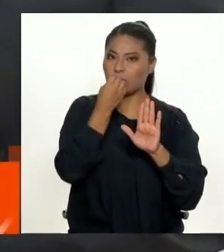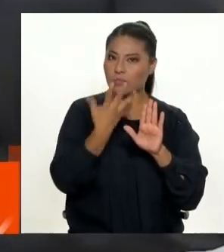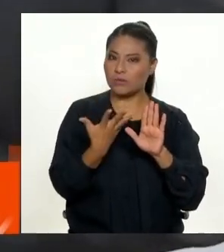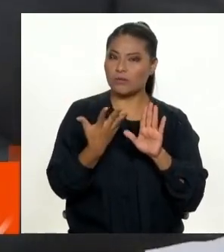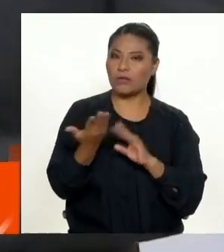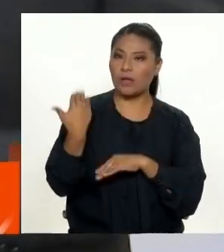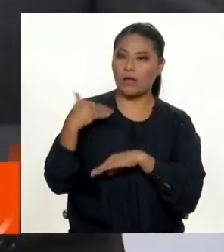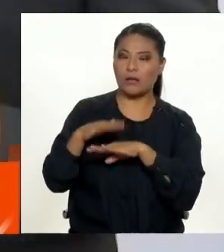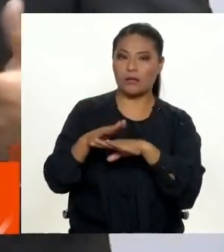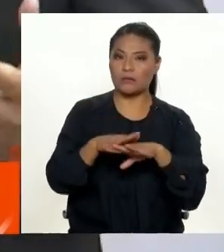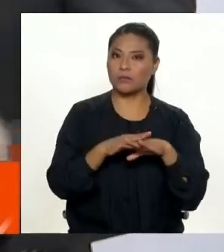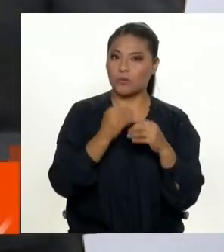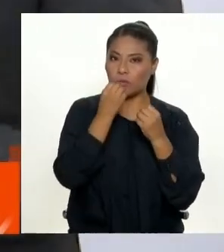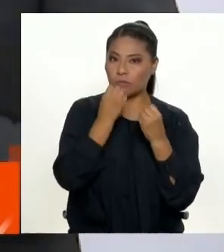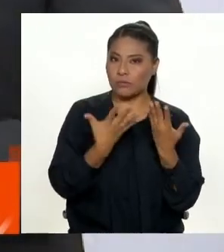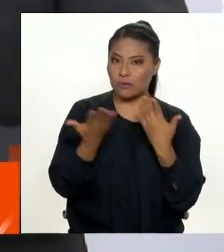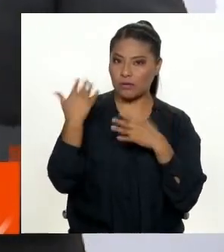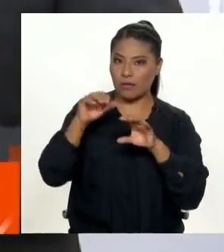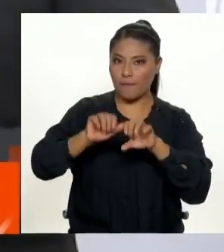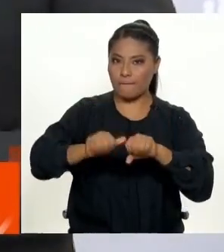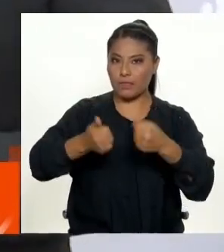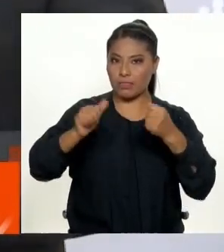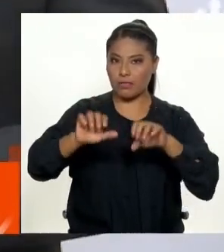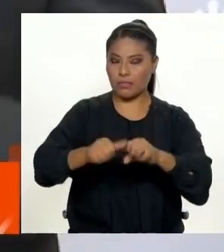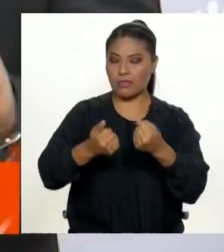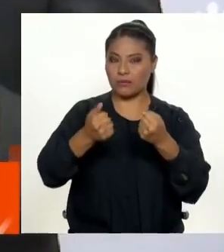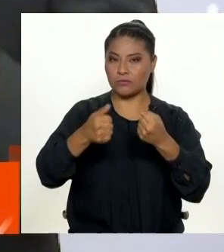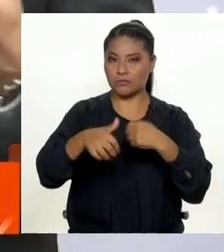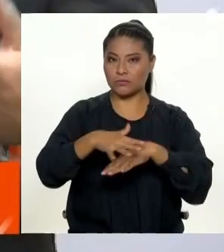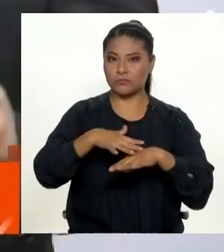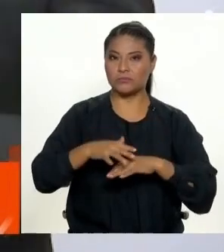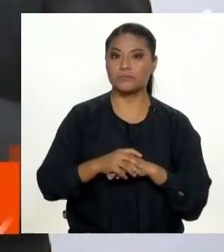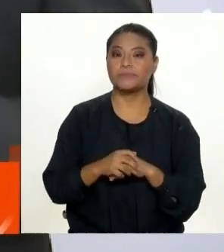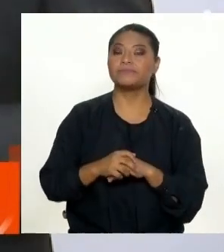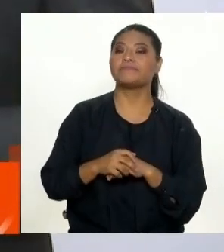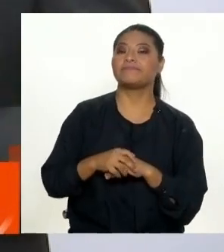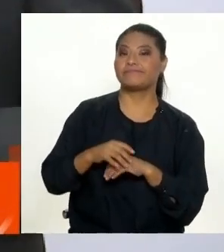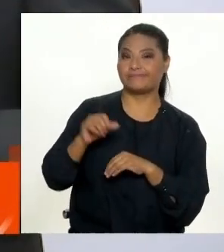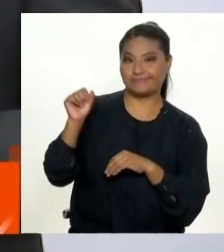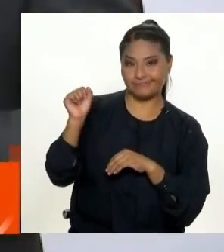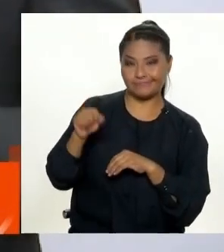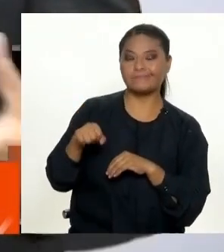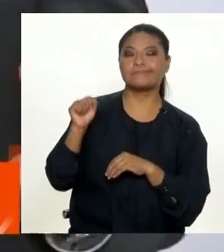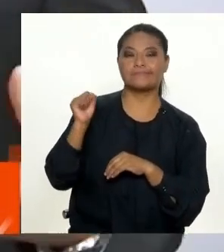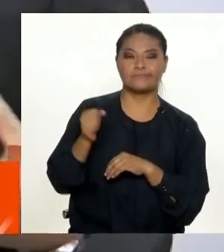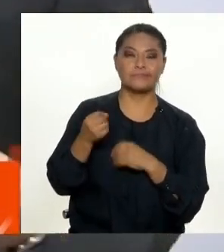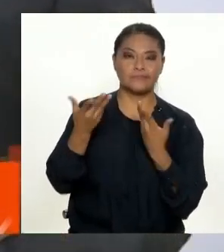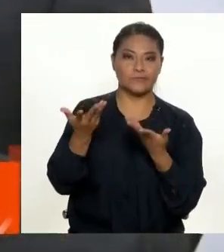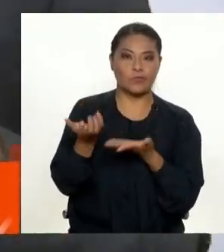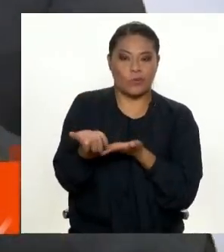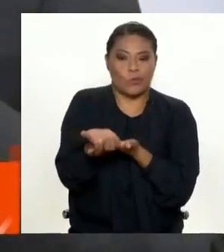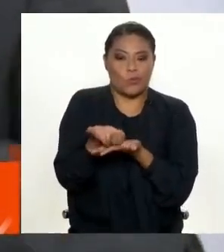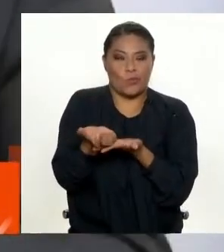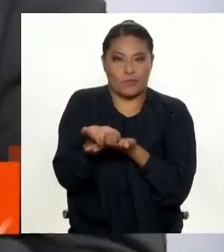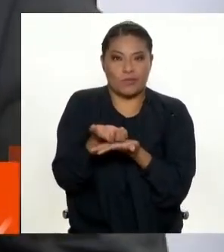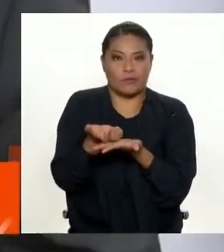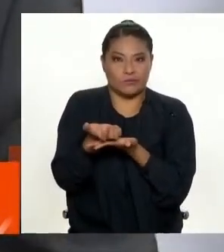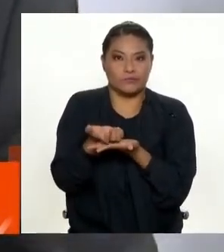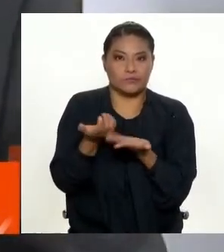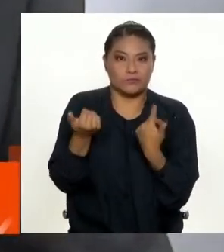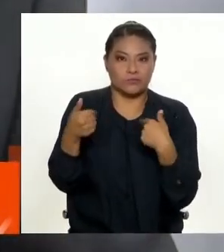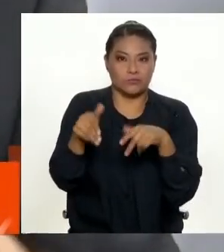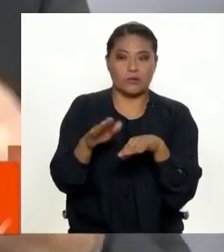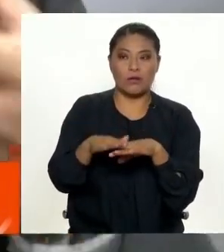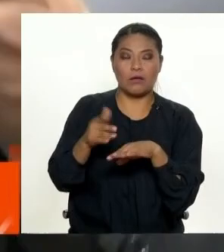maestros panaderos? A ver, como sucede con todos los elementos de propiedad intelectual, por supuesto hay un beneficio desde el punto de vista económico, porque agrega valor